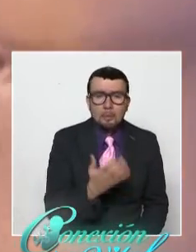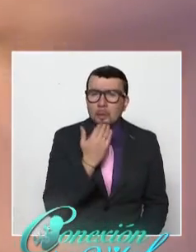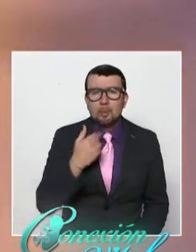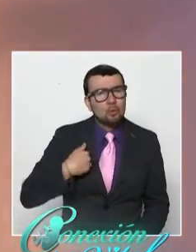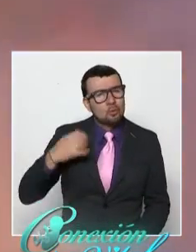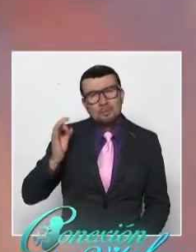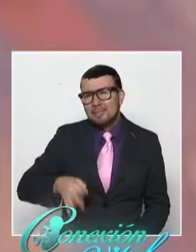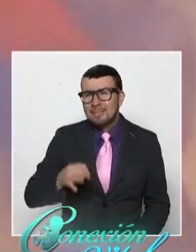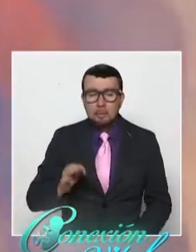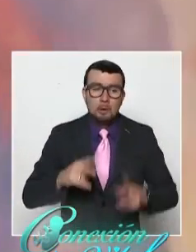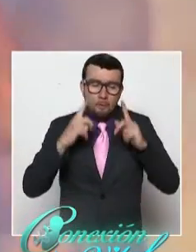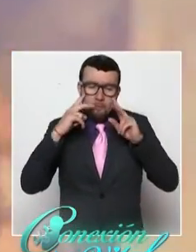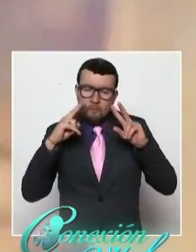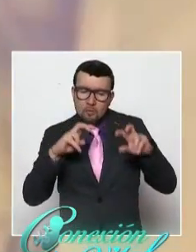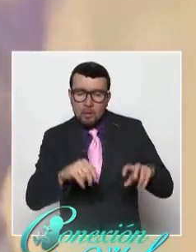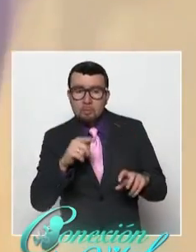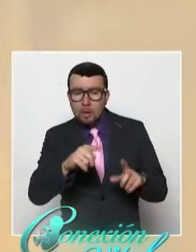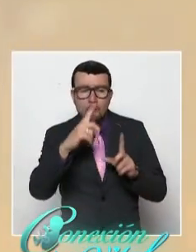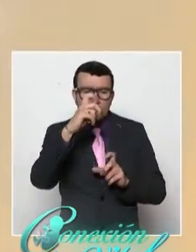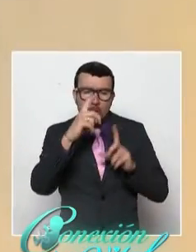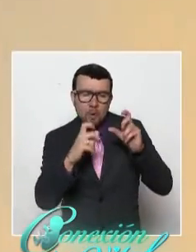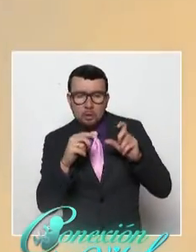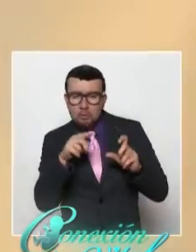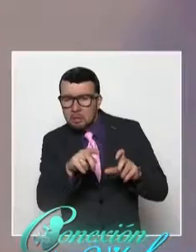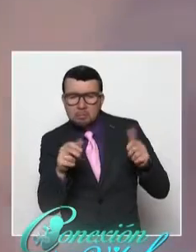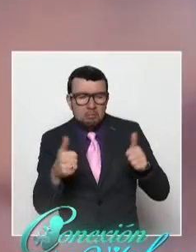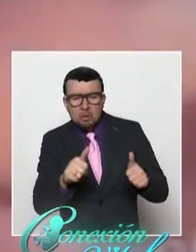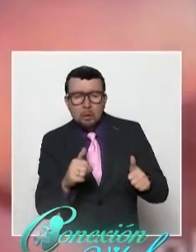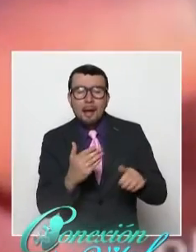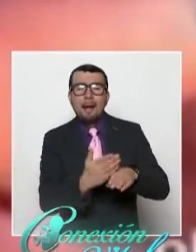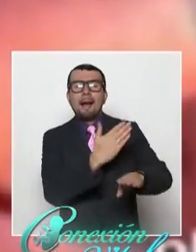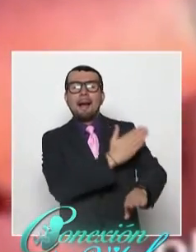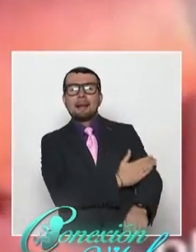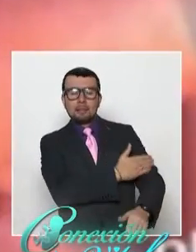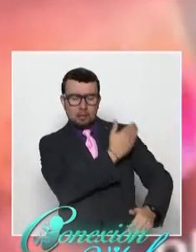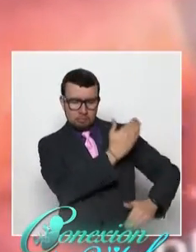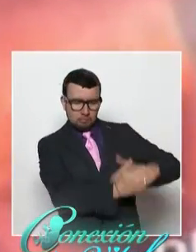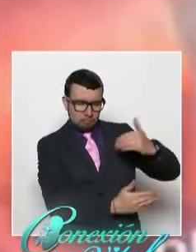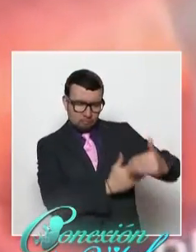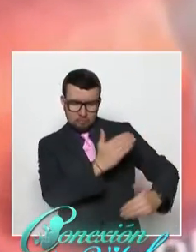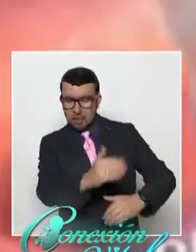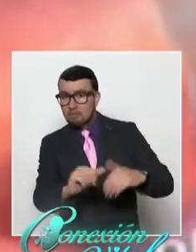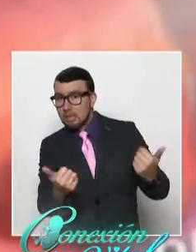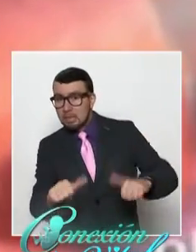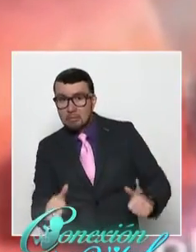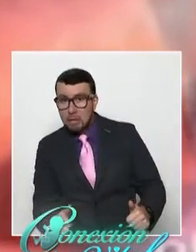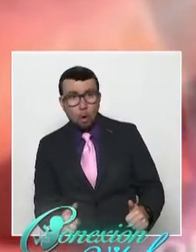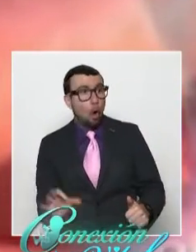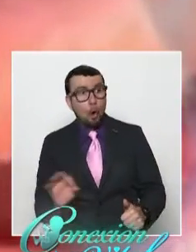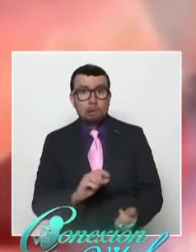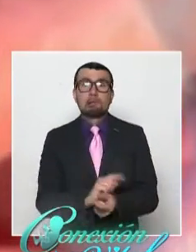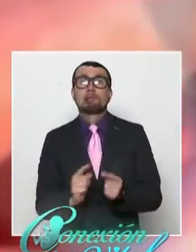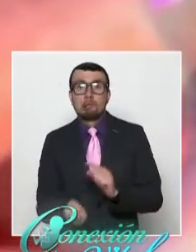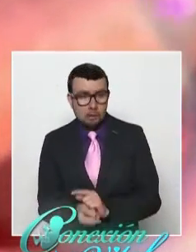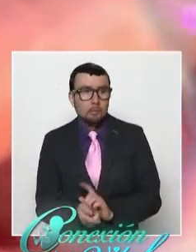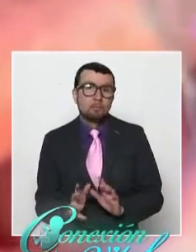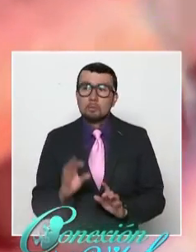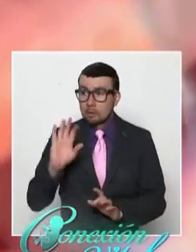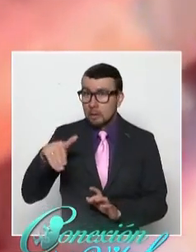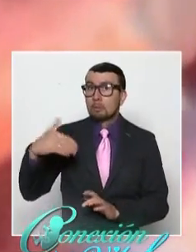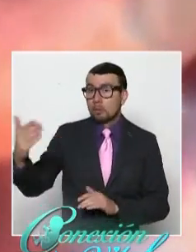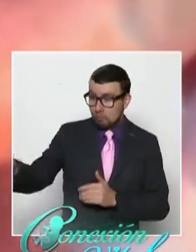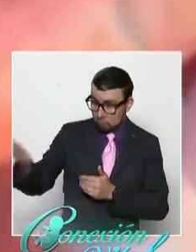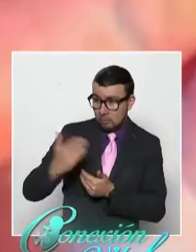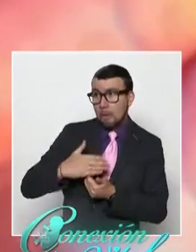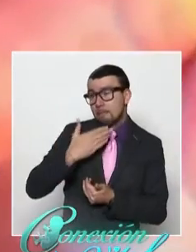siempre una valoración fotográfica, el seguimiento fotográfico del paciente para ver cómo ha sido su evolución desde el nacimiento, en una próxima consulta. ¿Y el